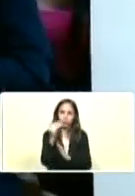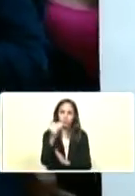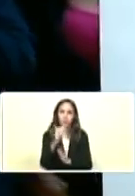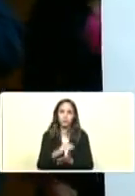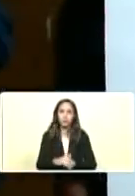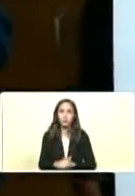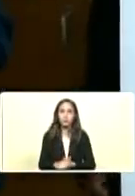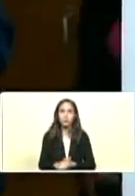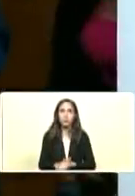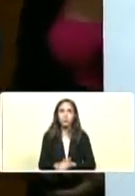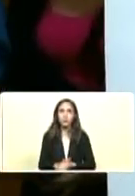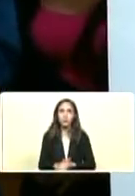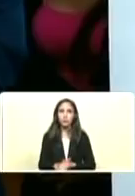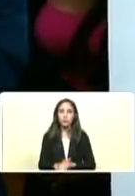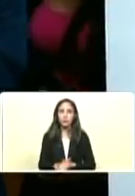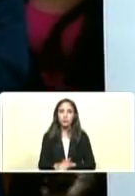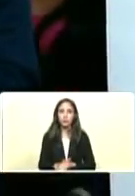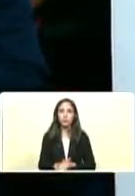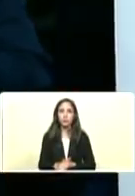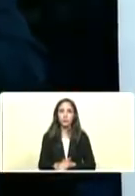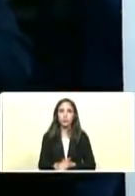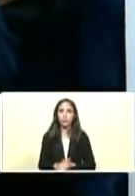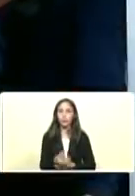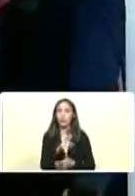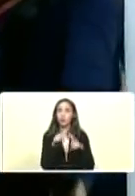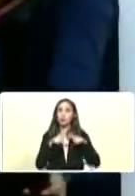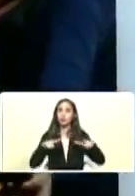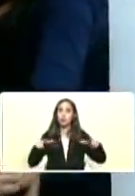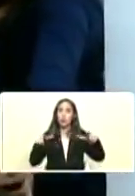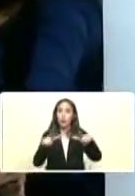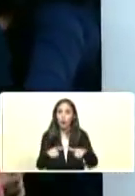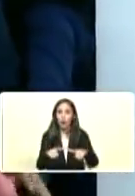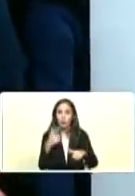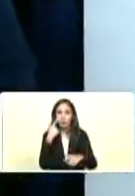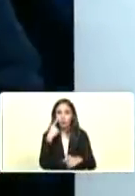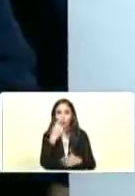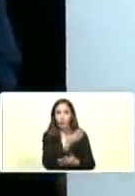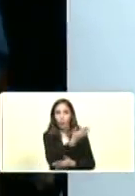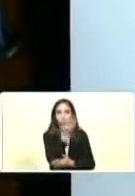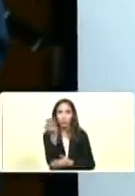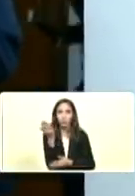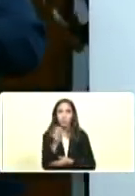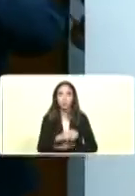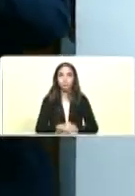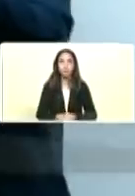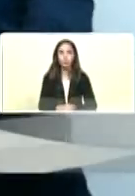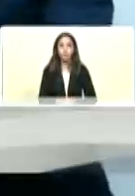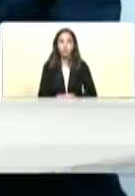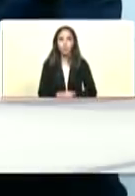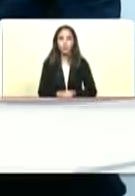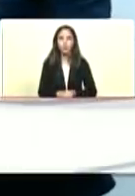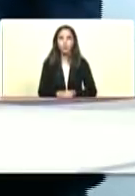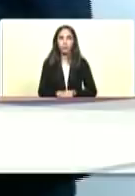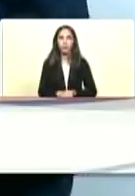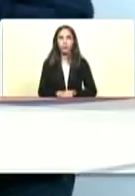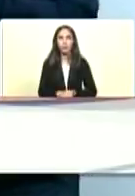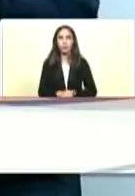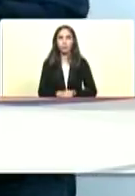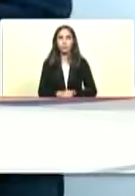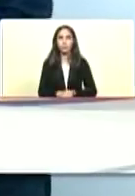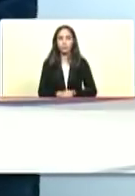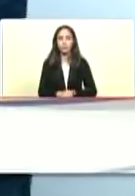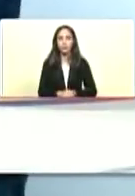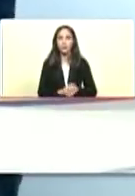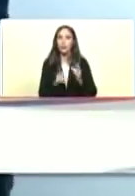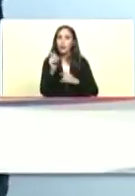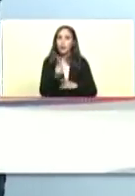Estamos entrando a lo que será la primera sala de trading y yo quiero pedirle Aquí tengo a otra compañera que forma parte del equipo de la